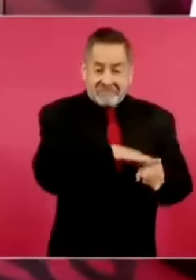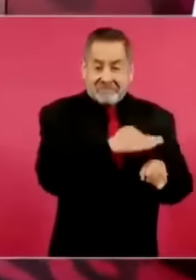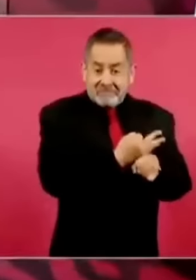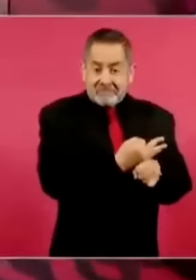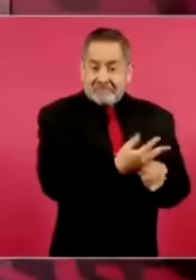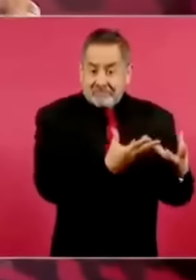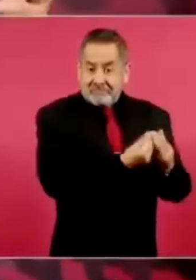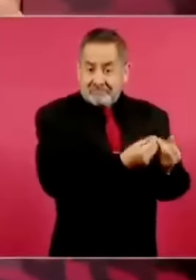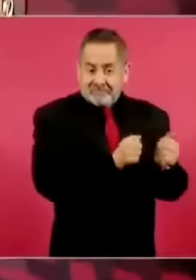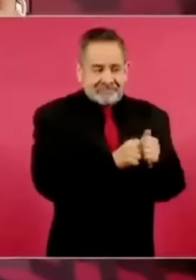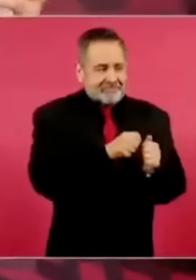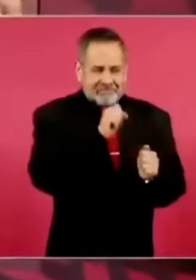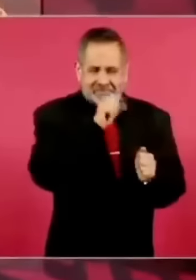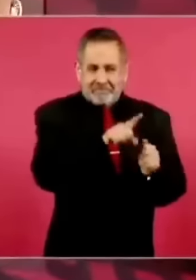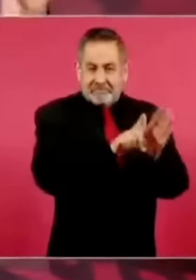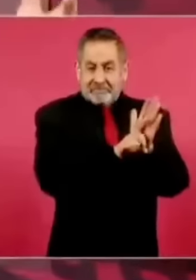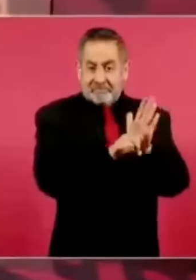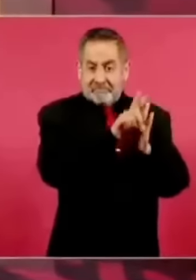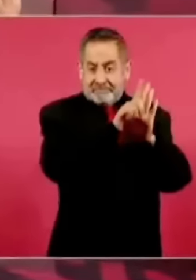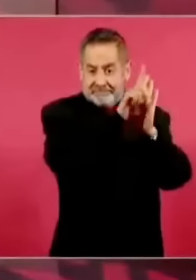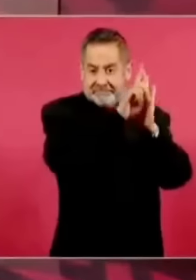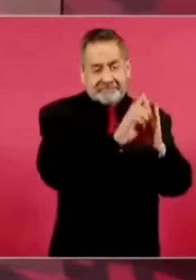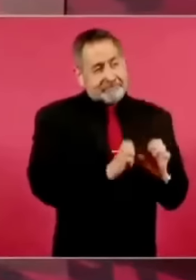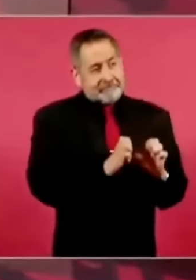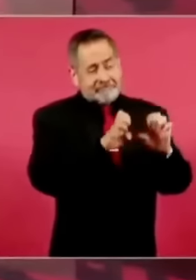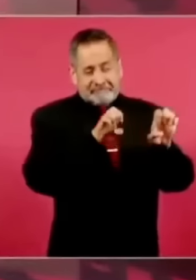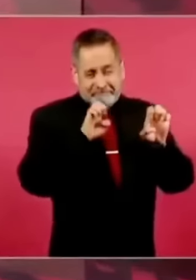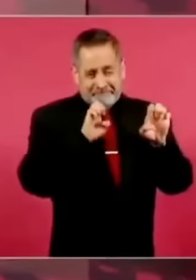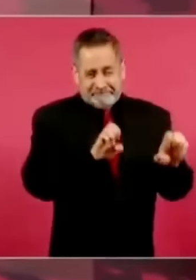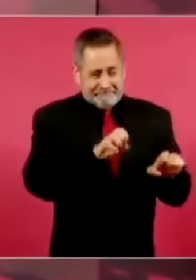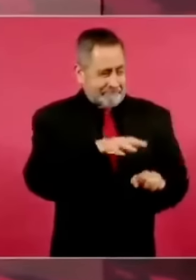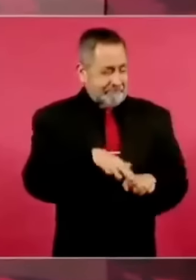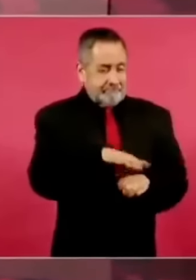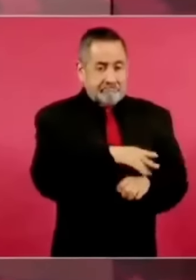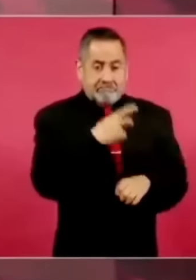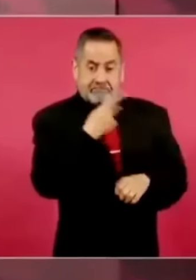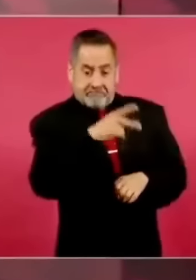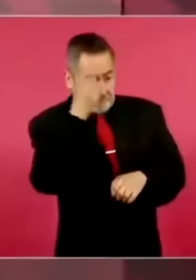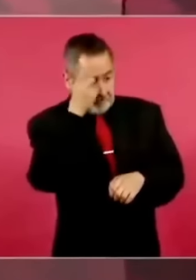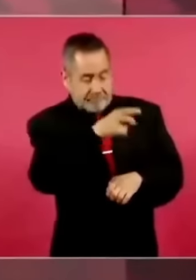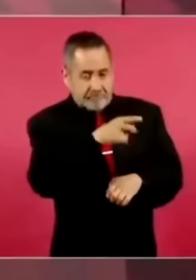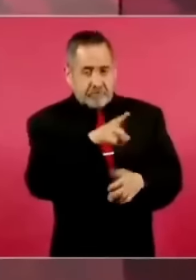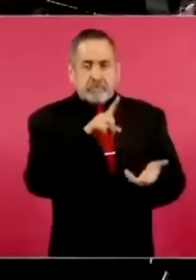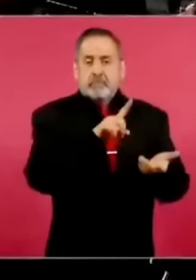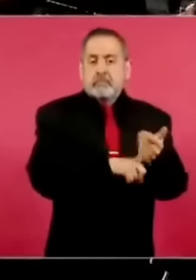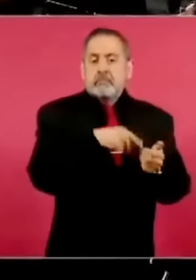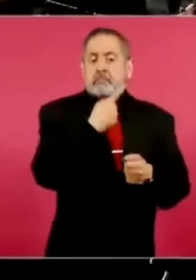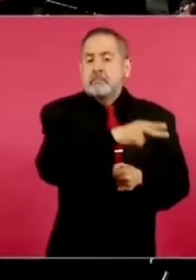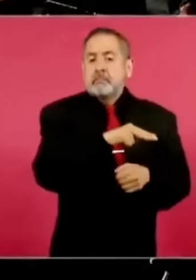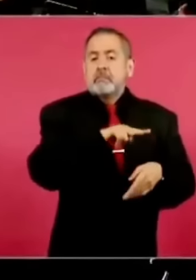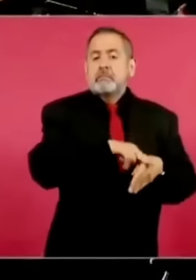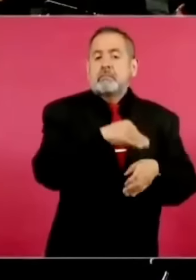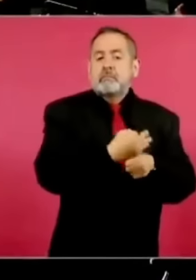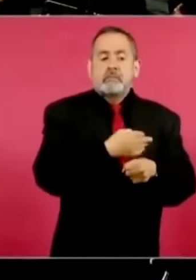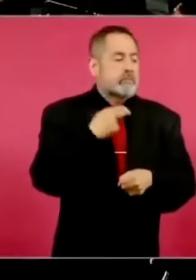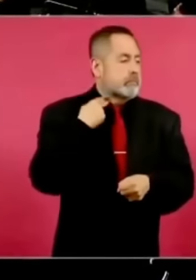de los departamentos de lujo y todas las propiedades de Loret de Mola, es su notario